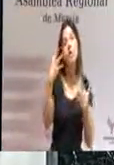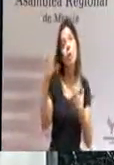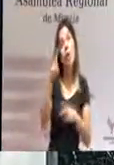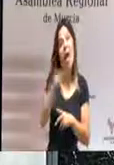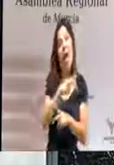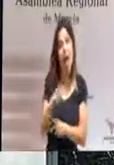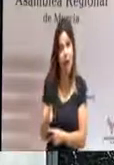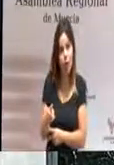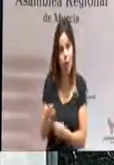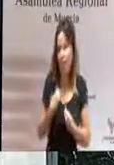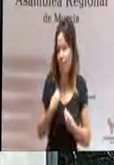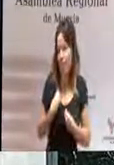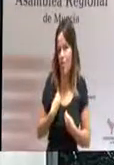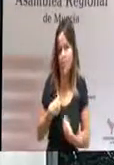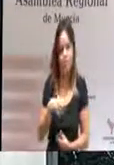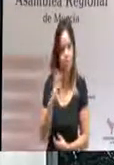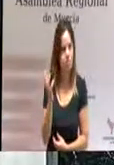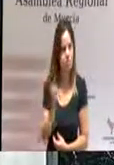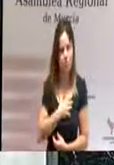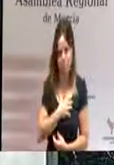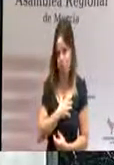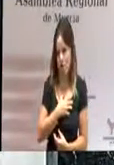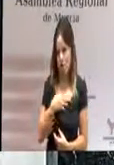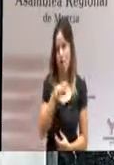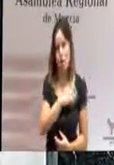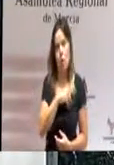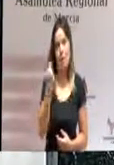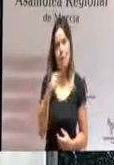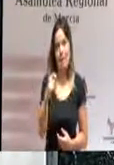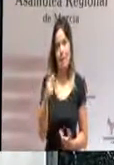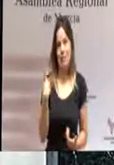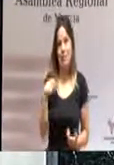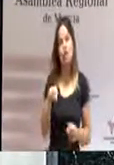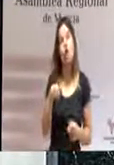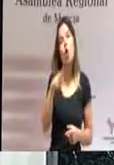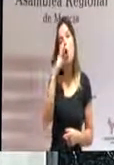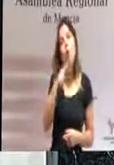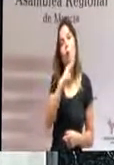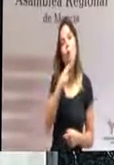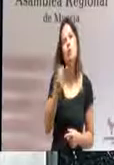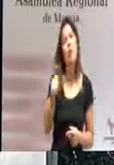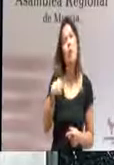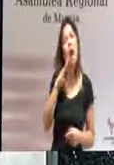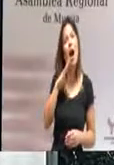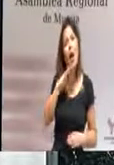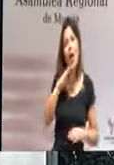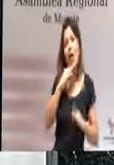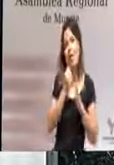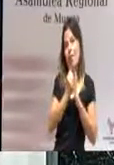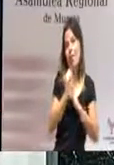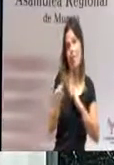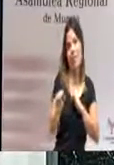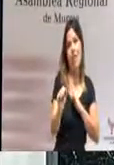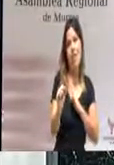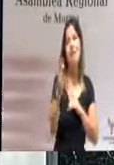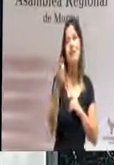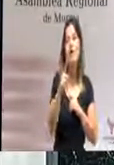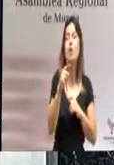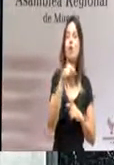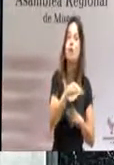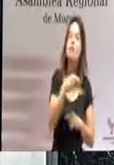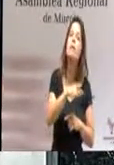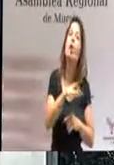puede sobrevivir, señor presidente. Este es otro de los compromisos que ha incumplido usted y su gobierno. Por